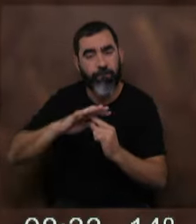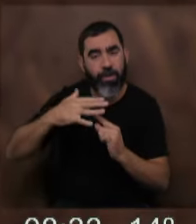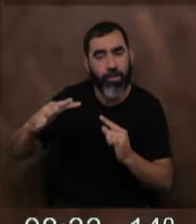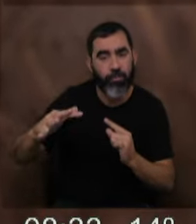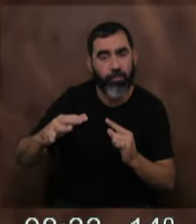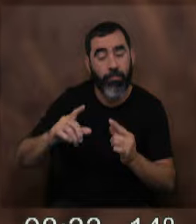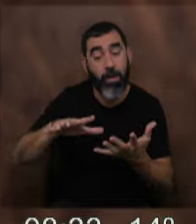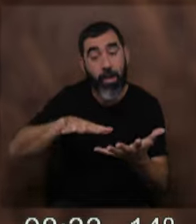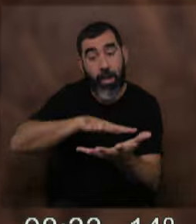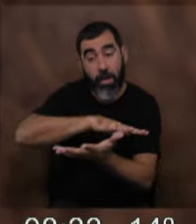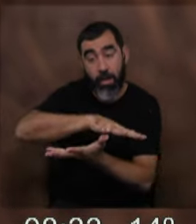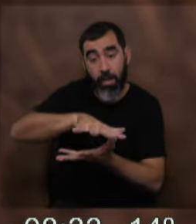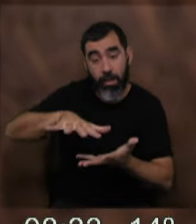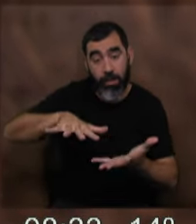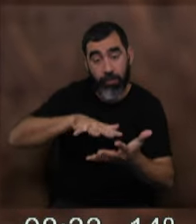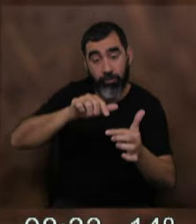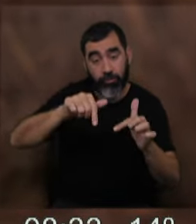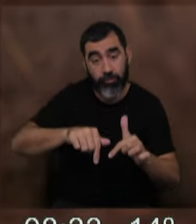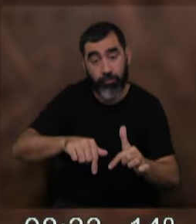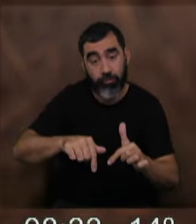para la zona, que es,